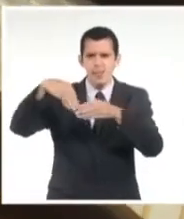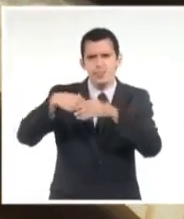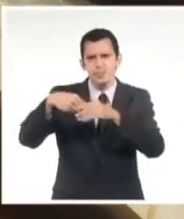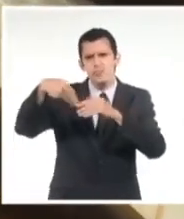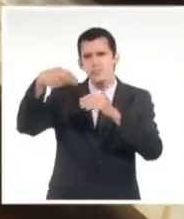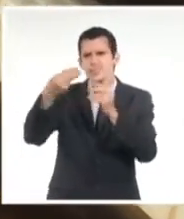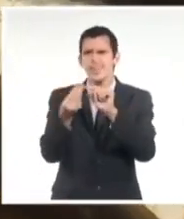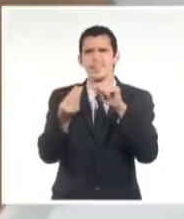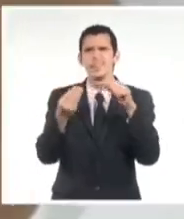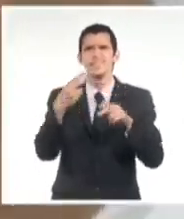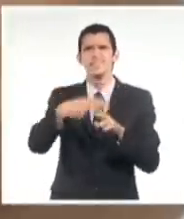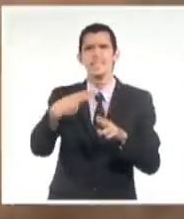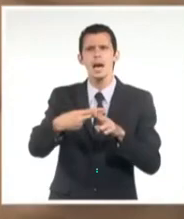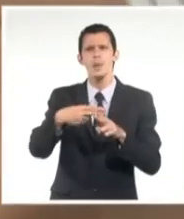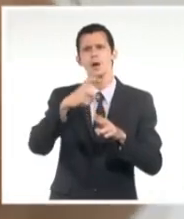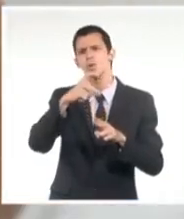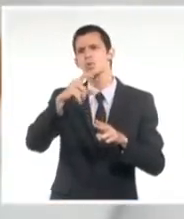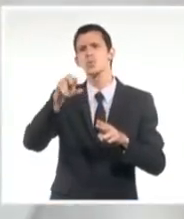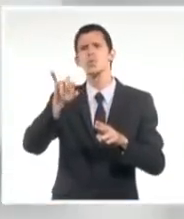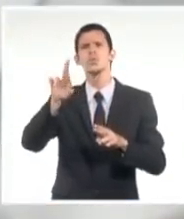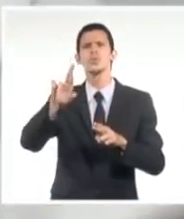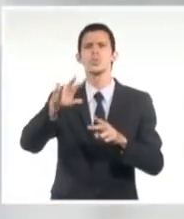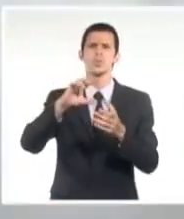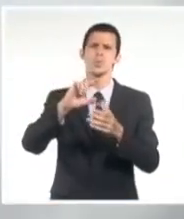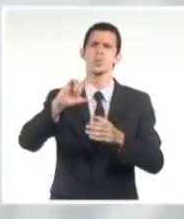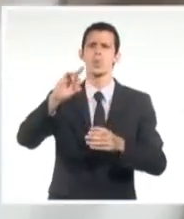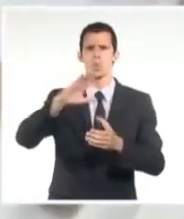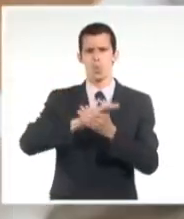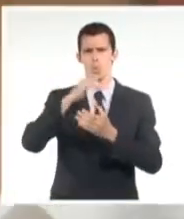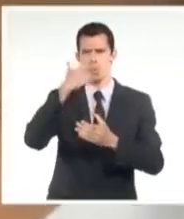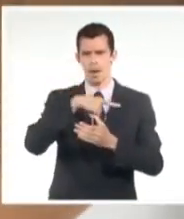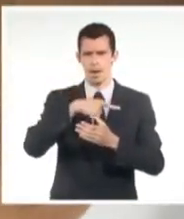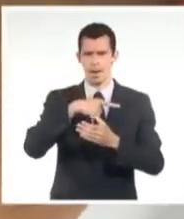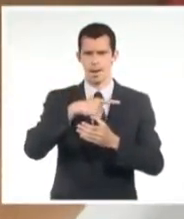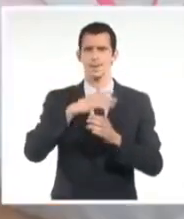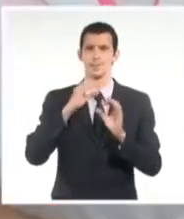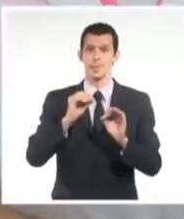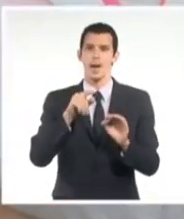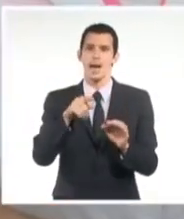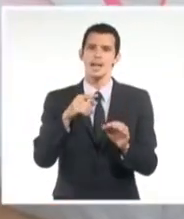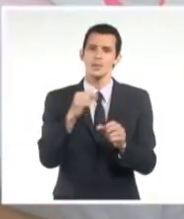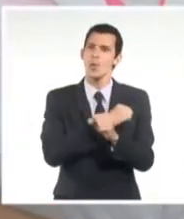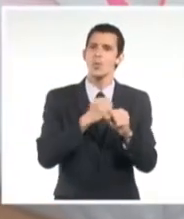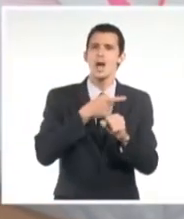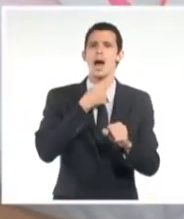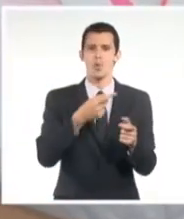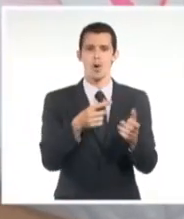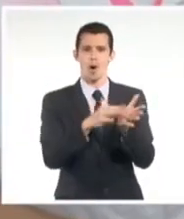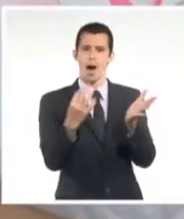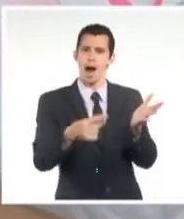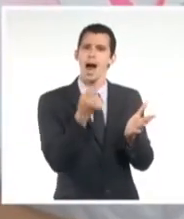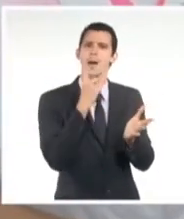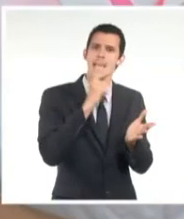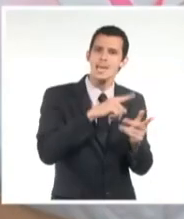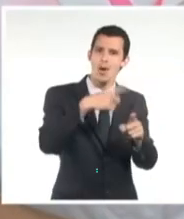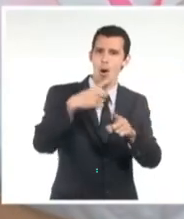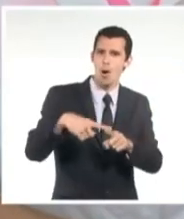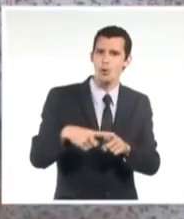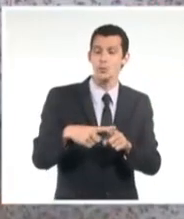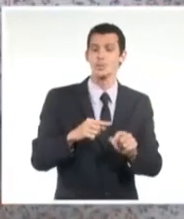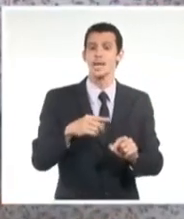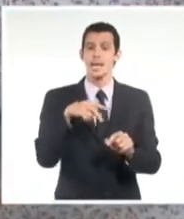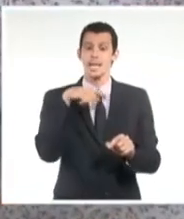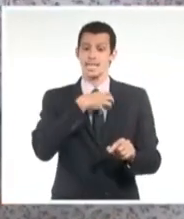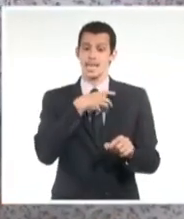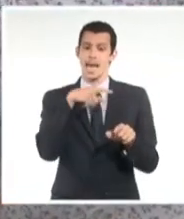componentes mayoritarios están las moléculas de cúrcuma, específicamente la curcumina. Tiene propiedades